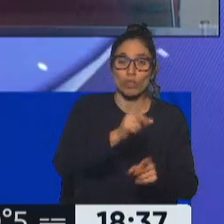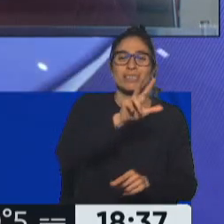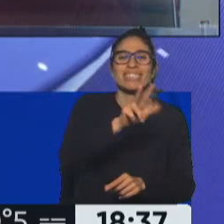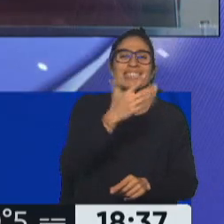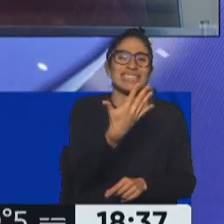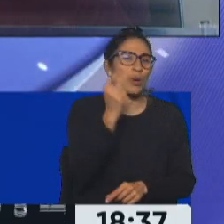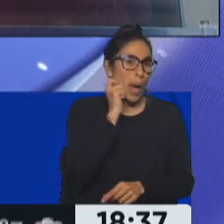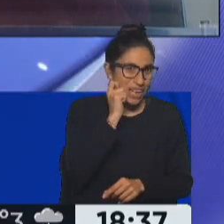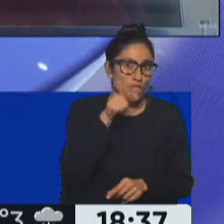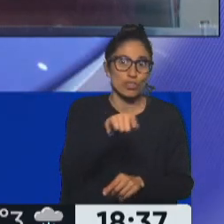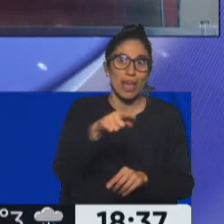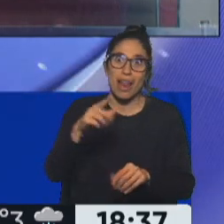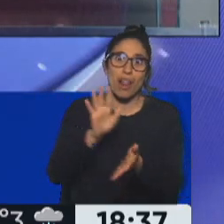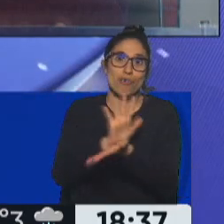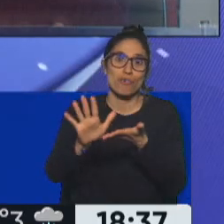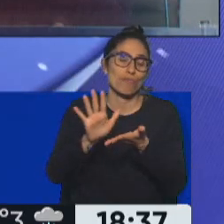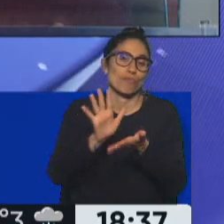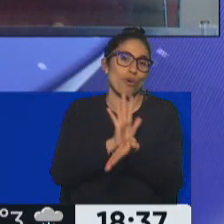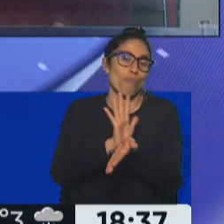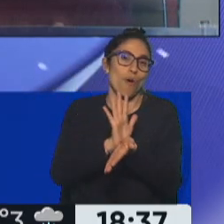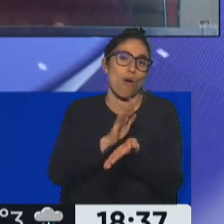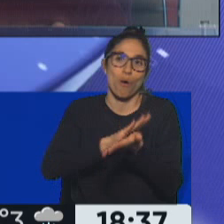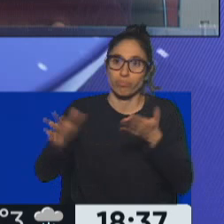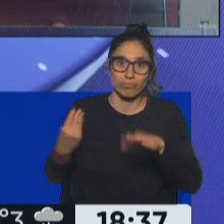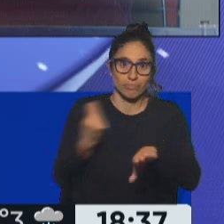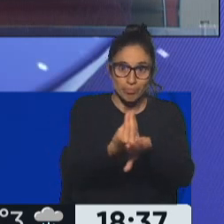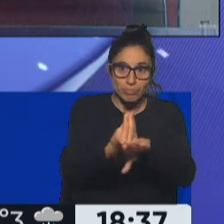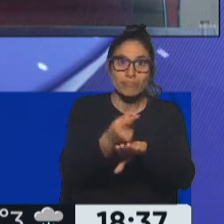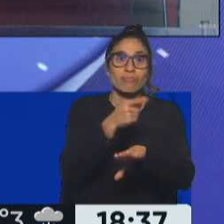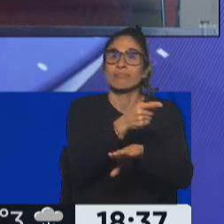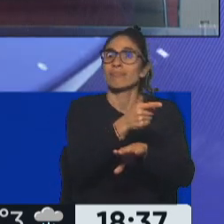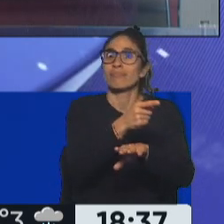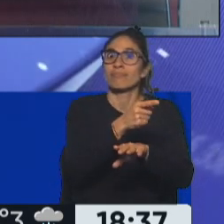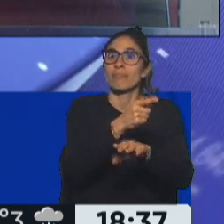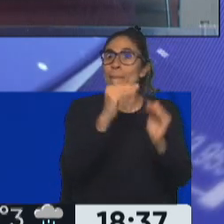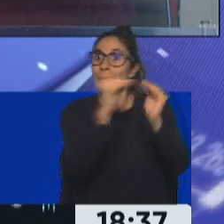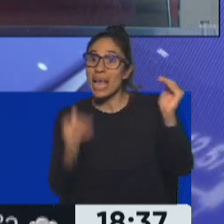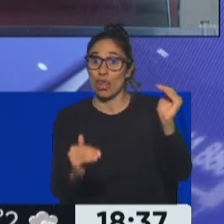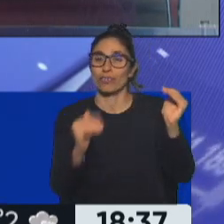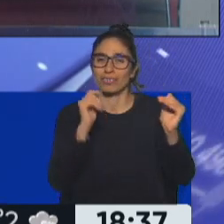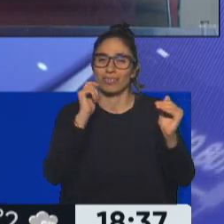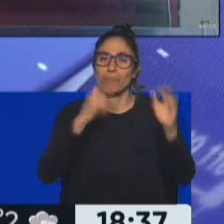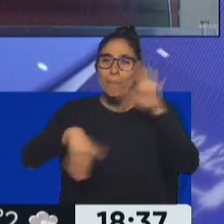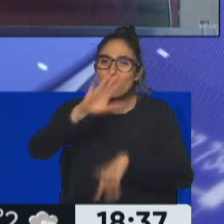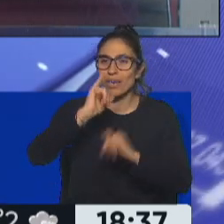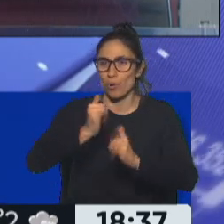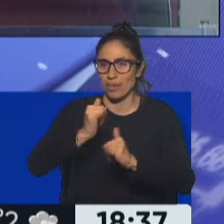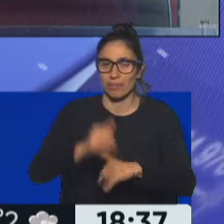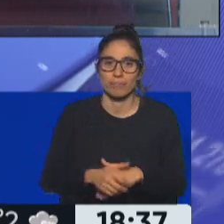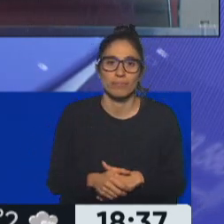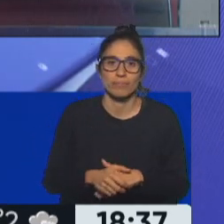años. En realidad es una figura que expresa desde aproximadamente 5 o 6